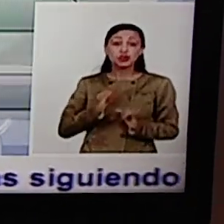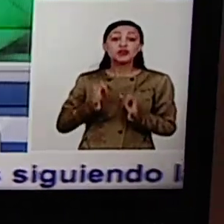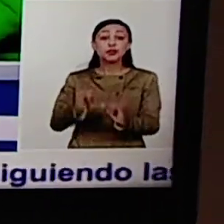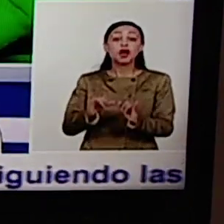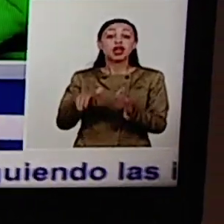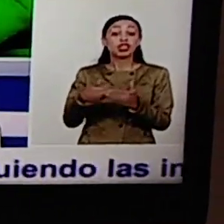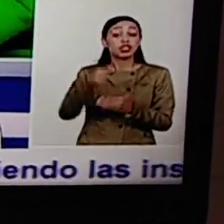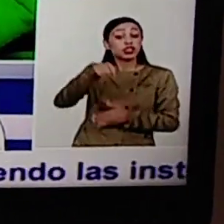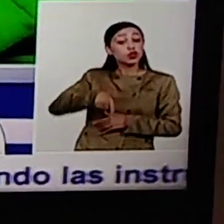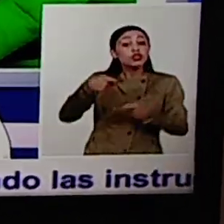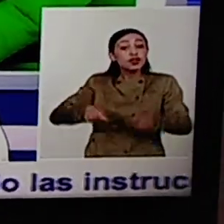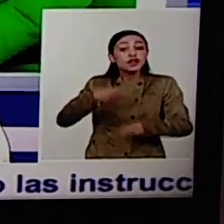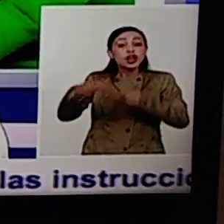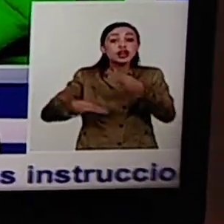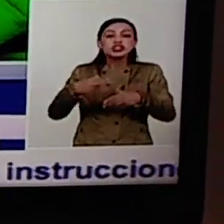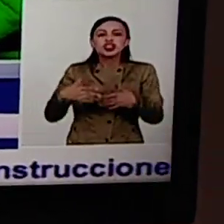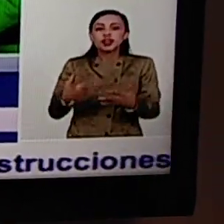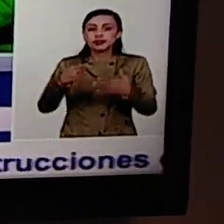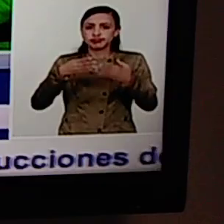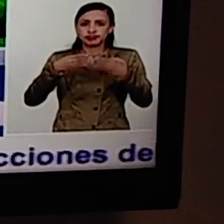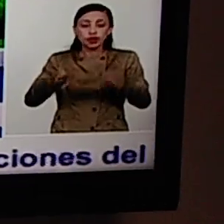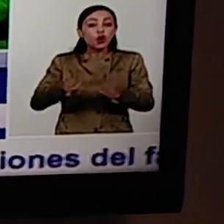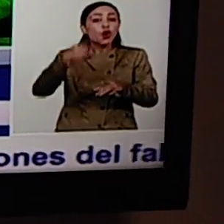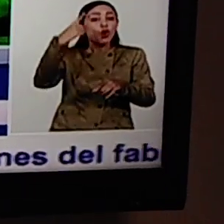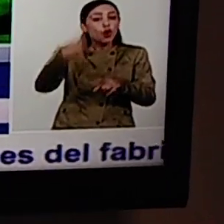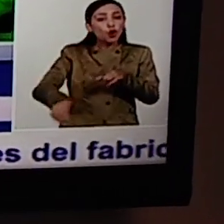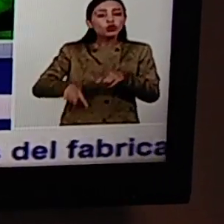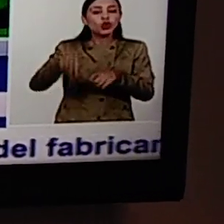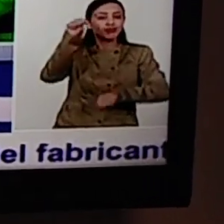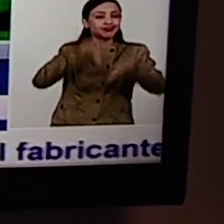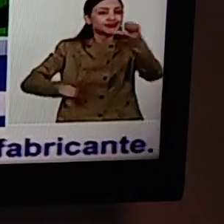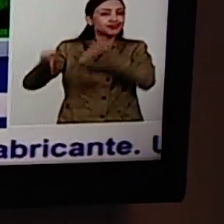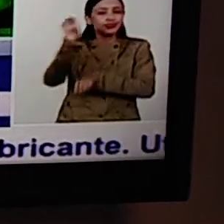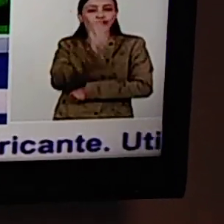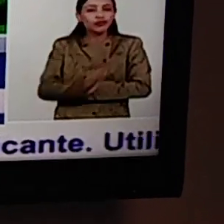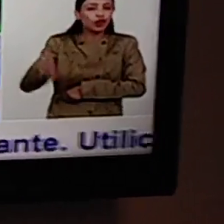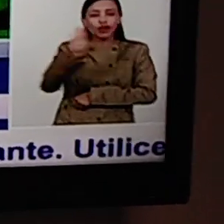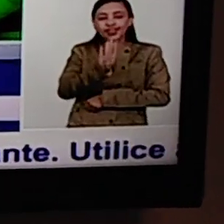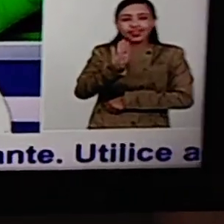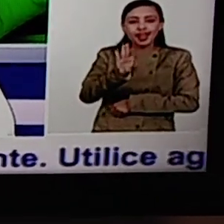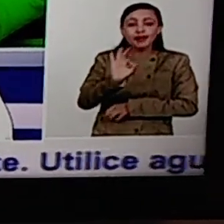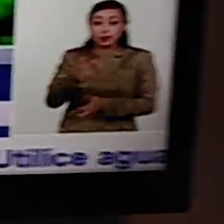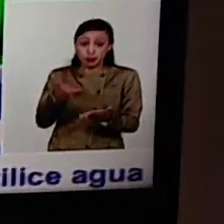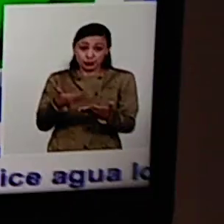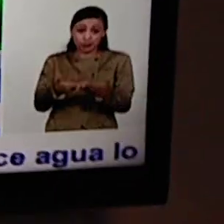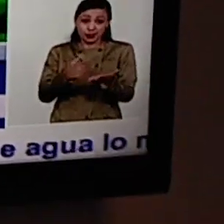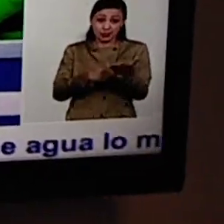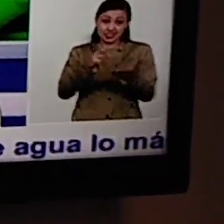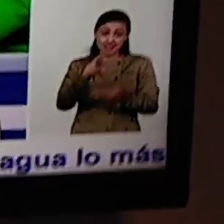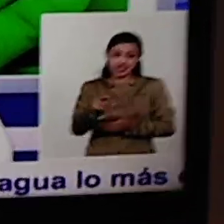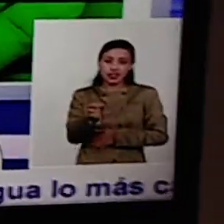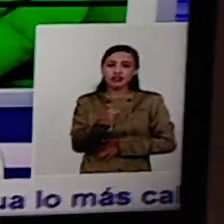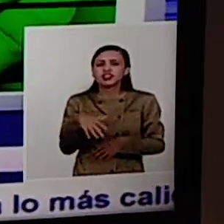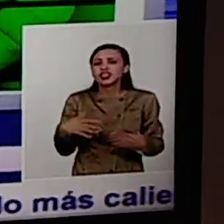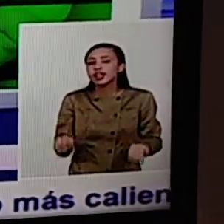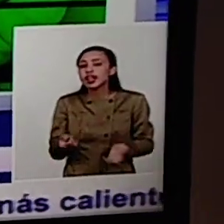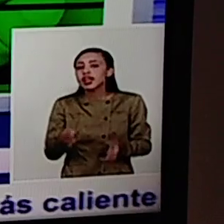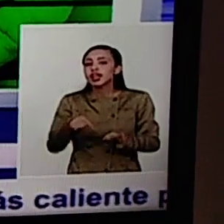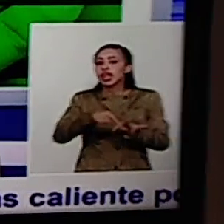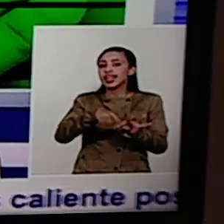efectuar la inauguración del Laboratorio de Biología Molecular del Municipio Especial de la Isla